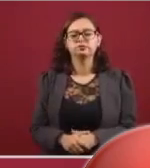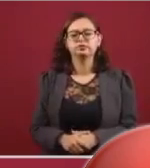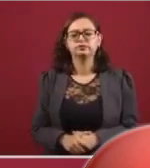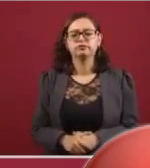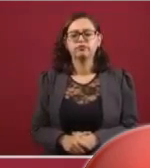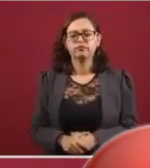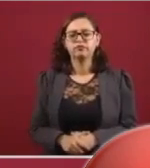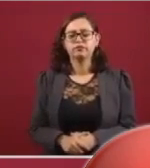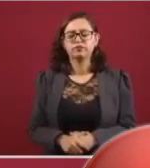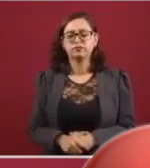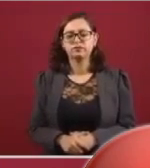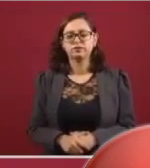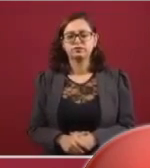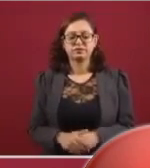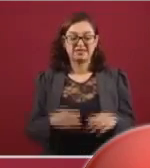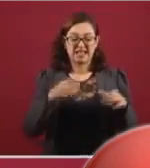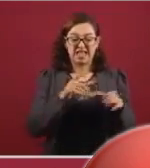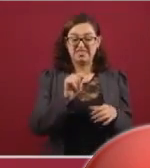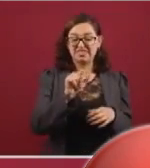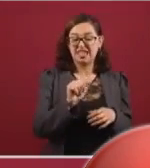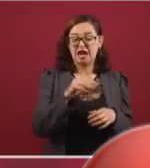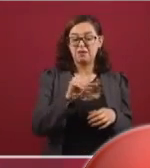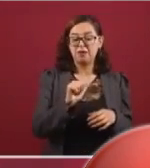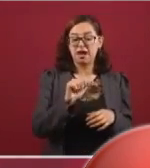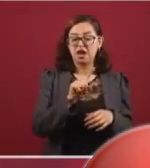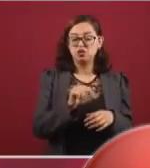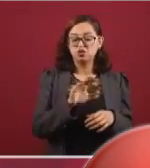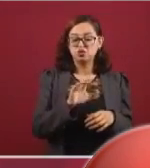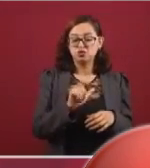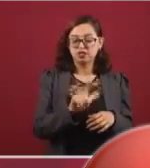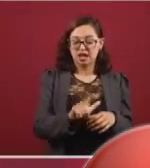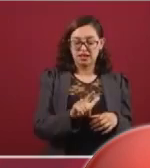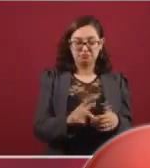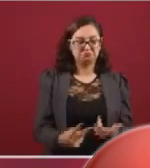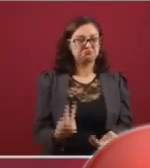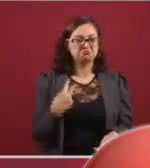Llegamos de Tamazunchale. El último acto